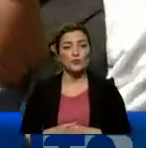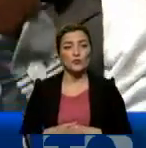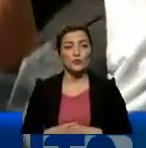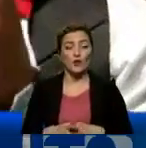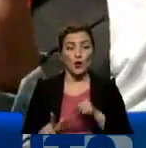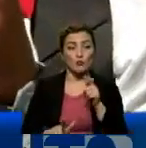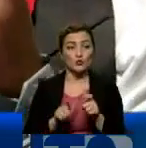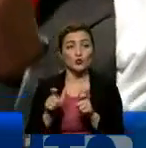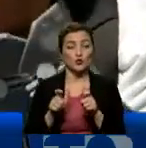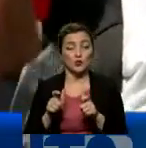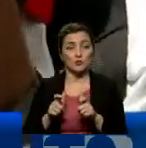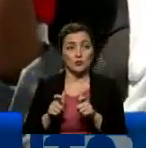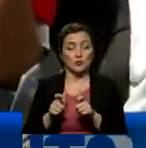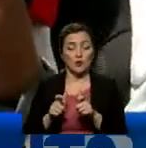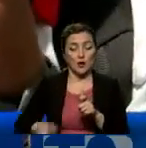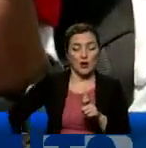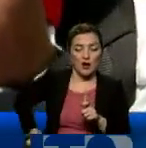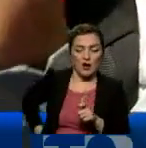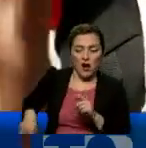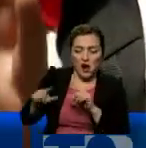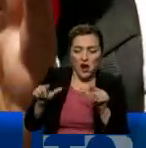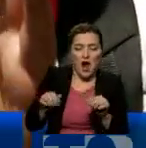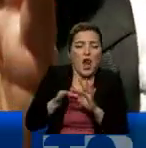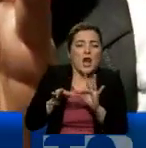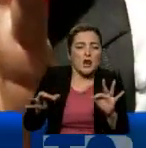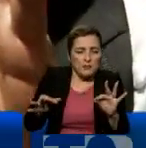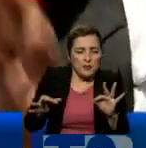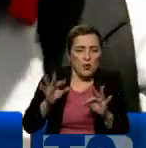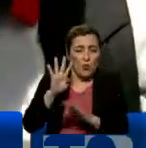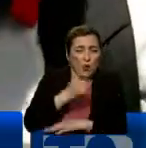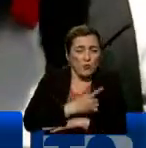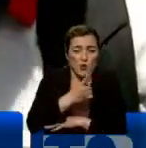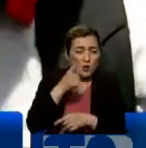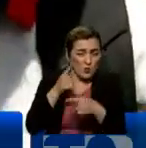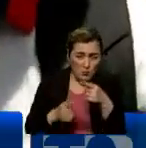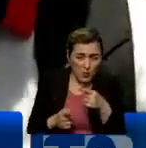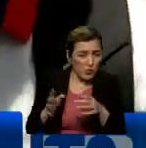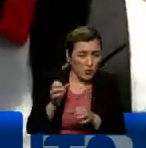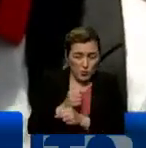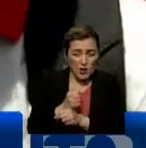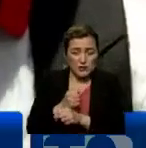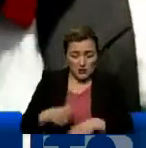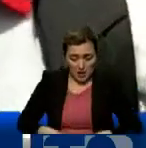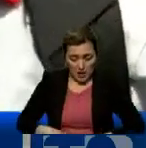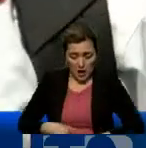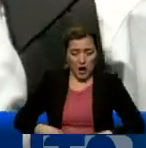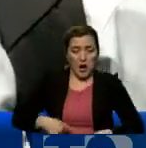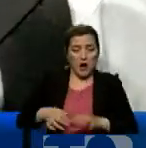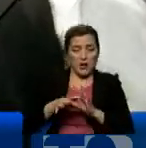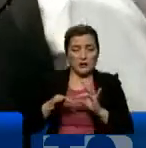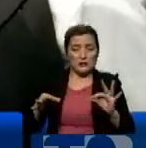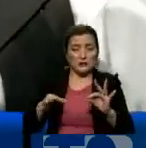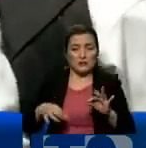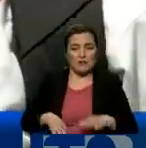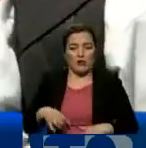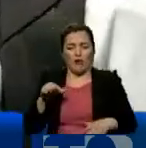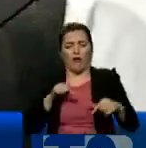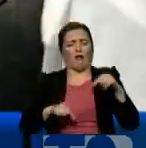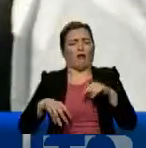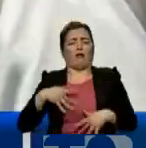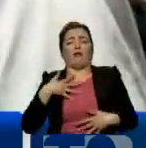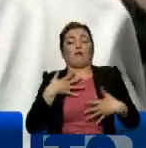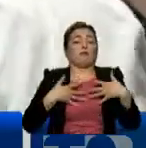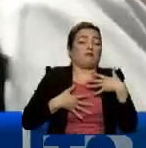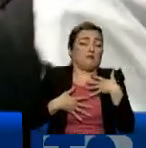La gente que no se hace 4 días esta diálisis peritoneal a través del peritoneo, se intoxica,